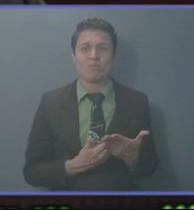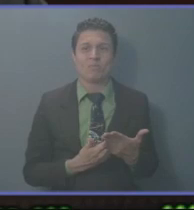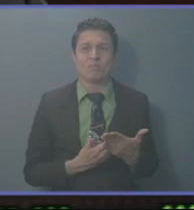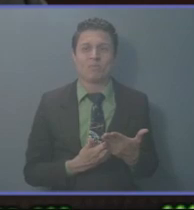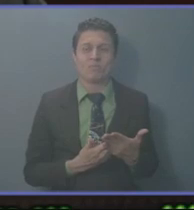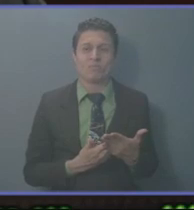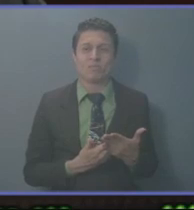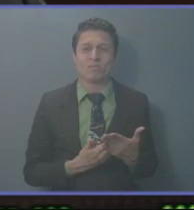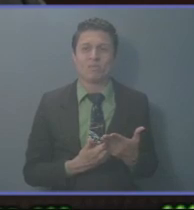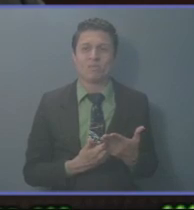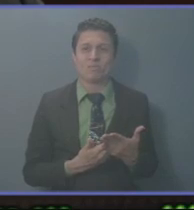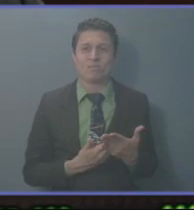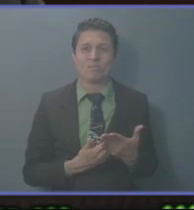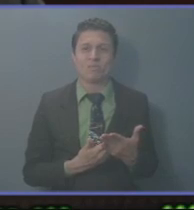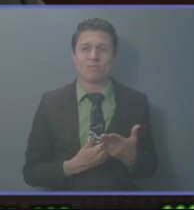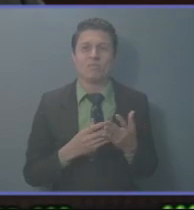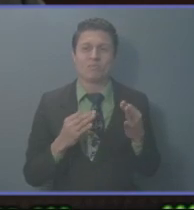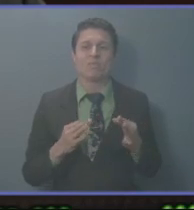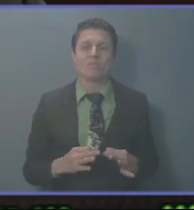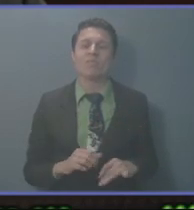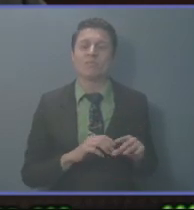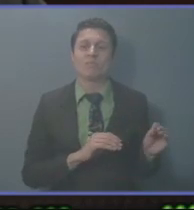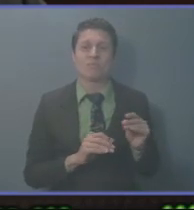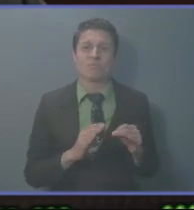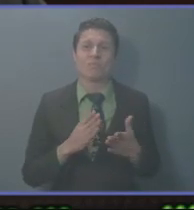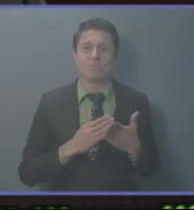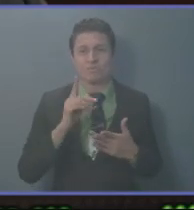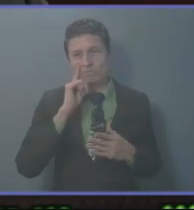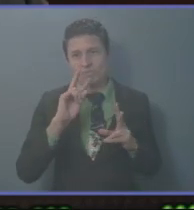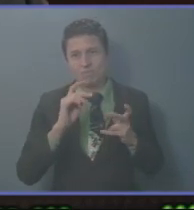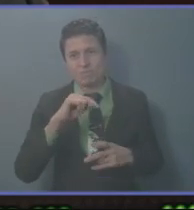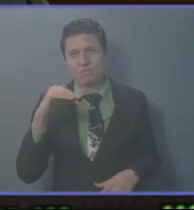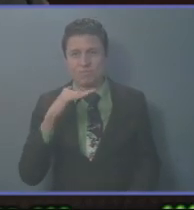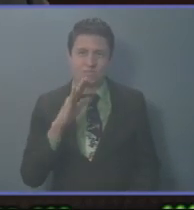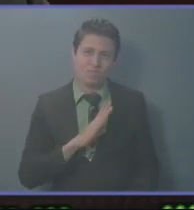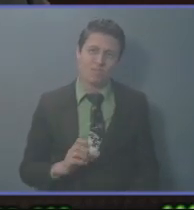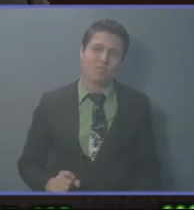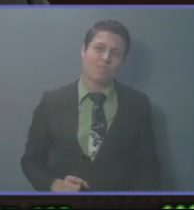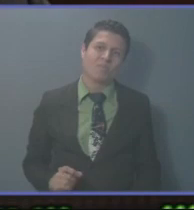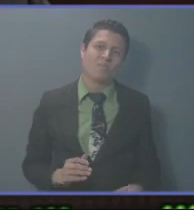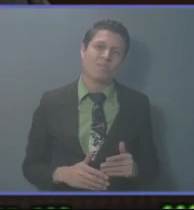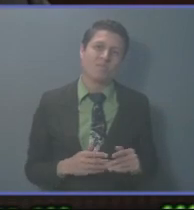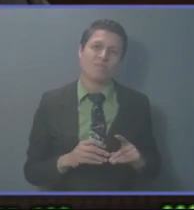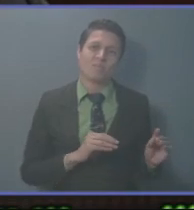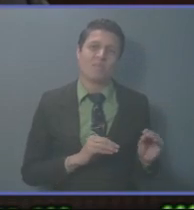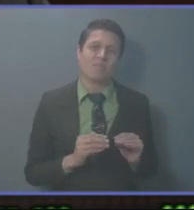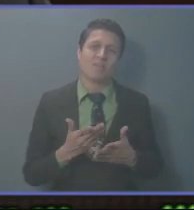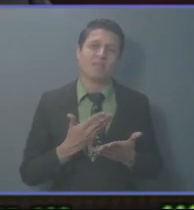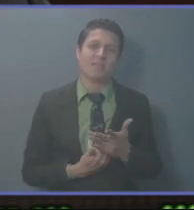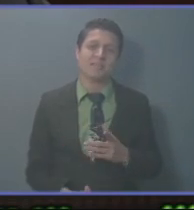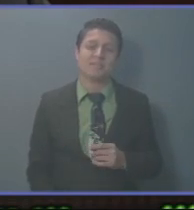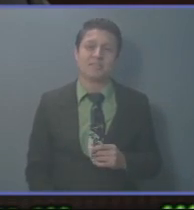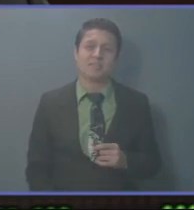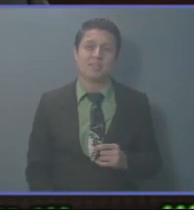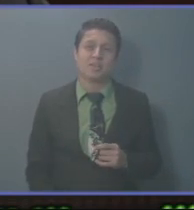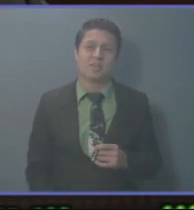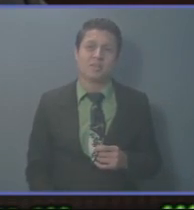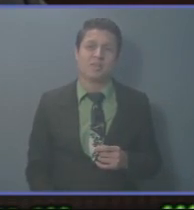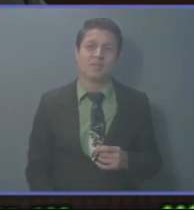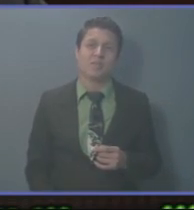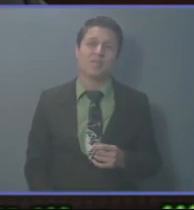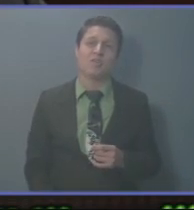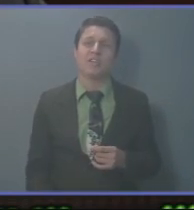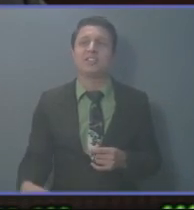adquirió activos propiedad del Banco Hipotecario de El Salvador S.A., estableciendo limitaciones a dicha